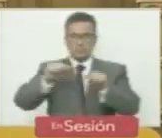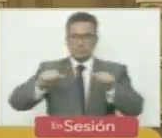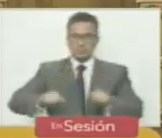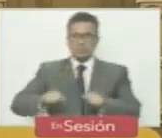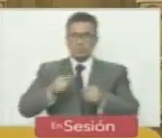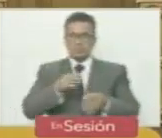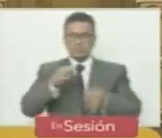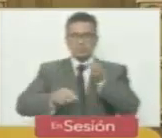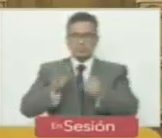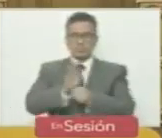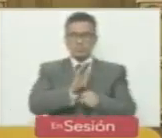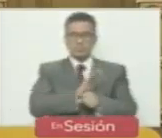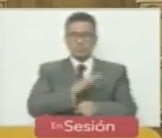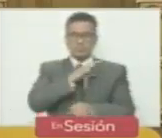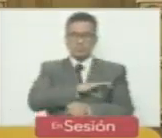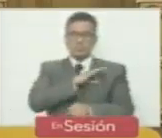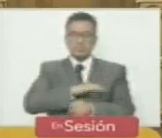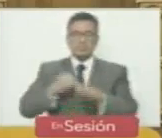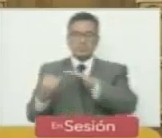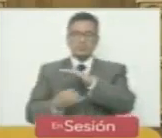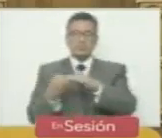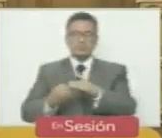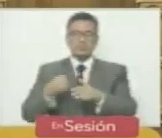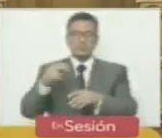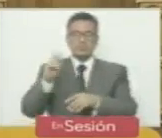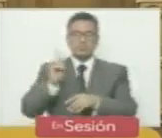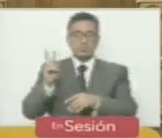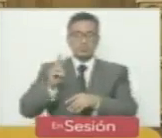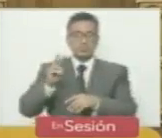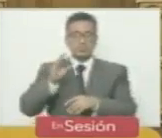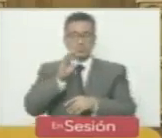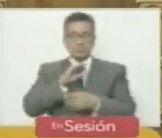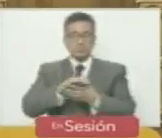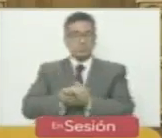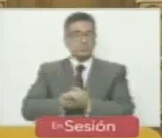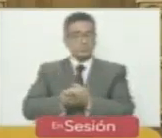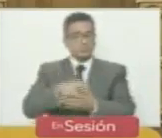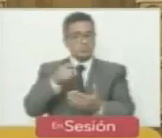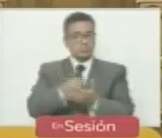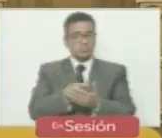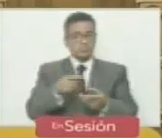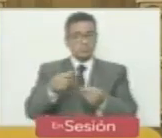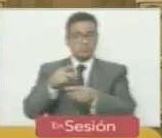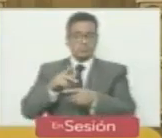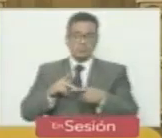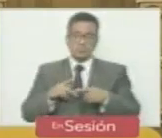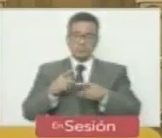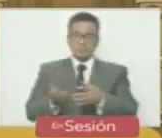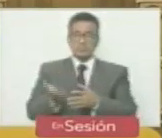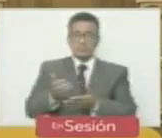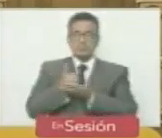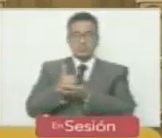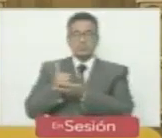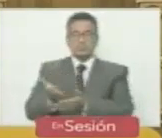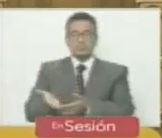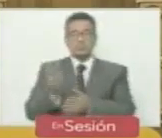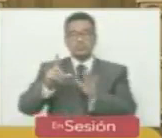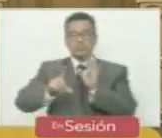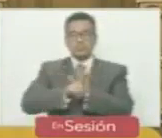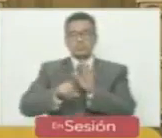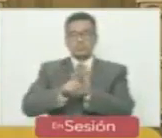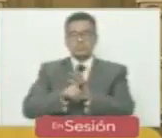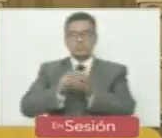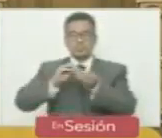de Seguridad Social, el Instituto Venezolano de los Seguros Sociales, que hicieron aportes muy interesantes. La ley